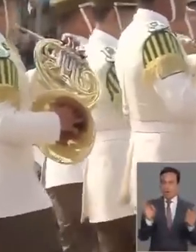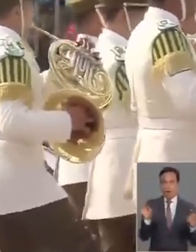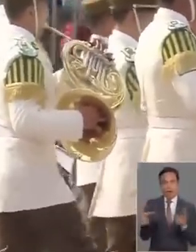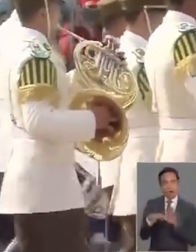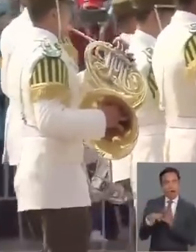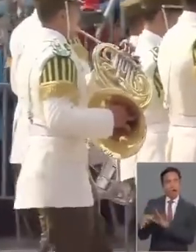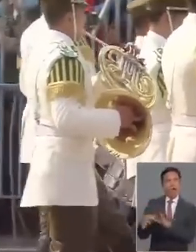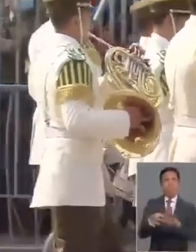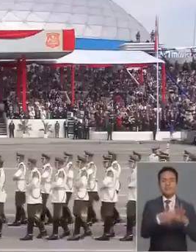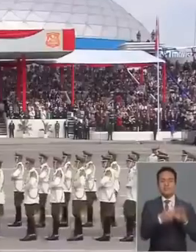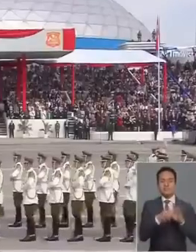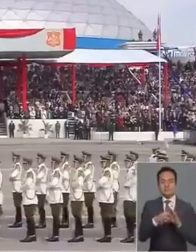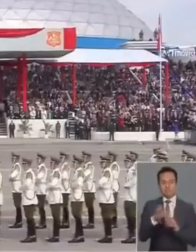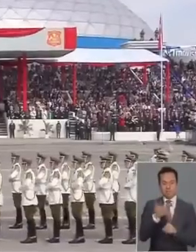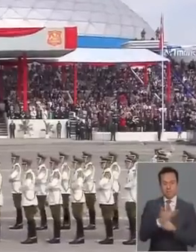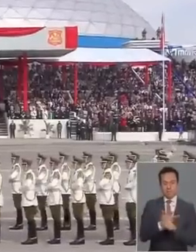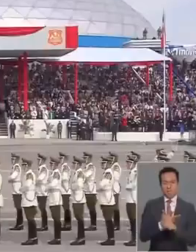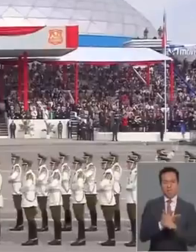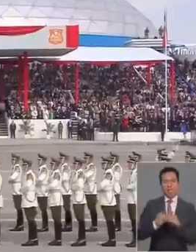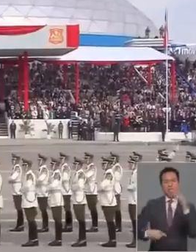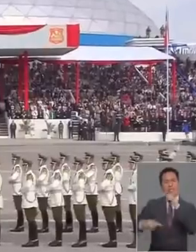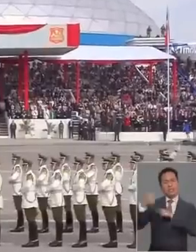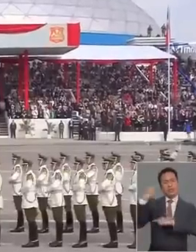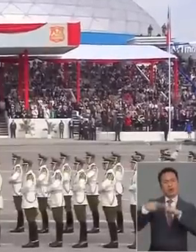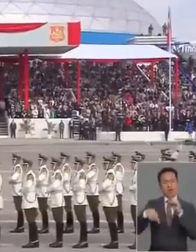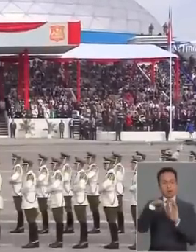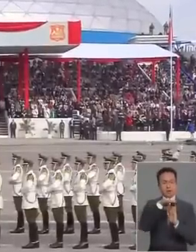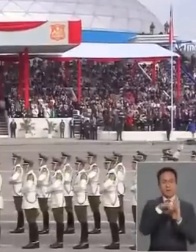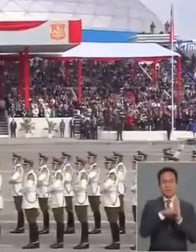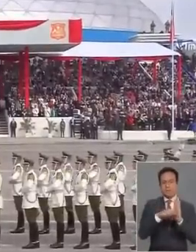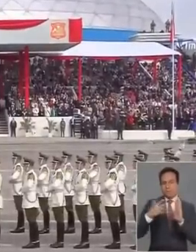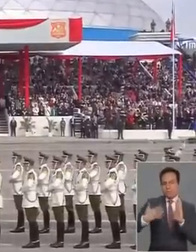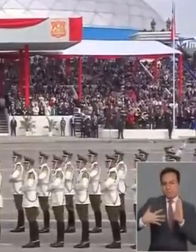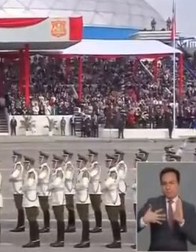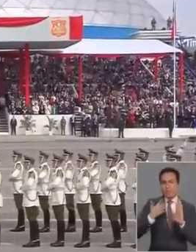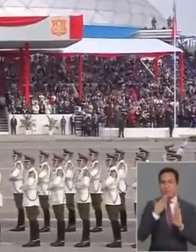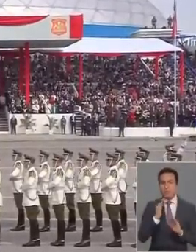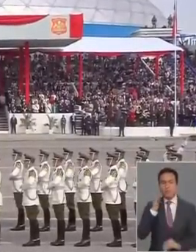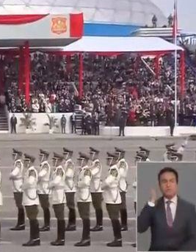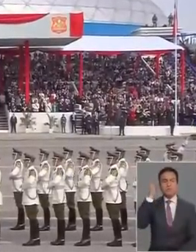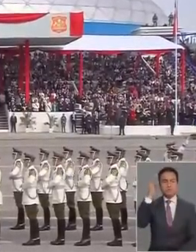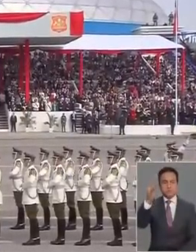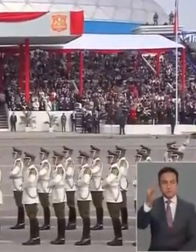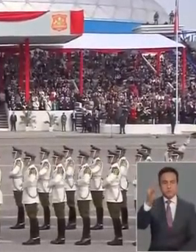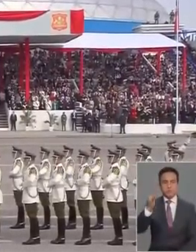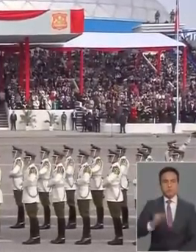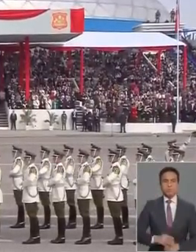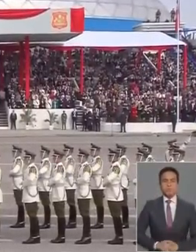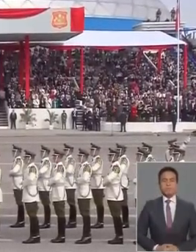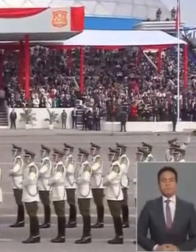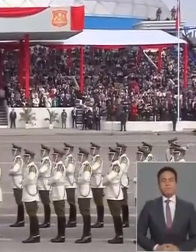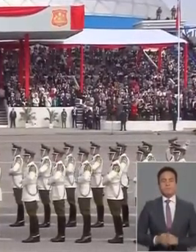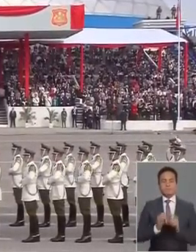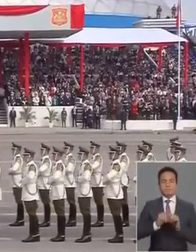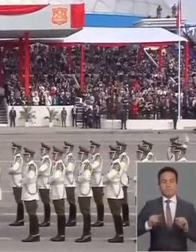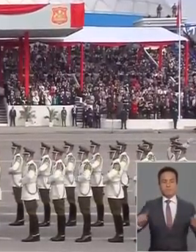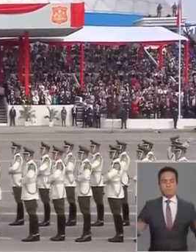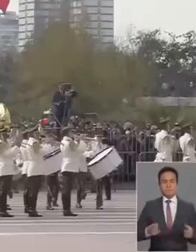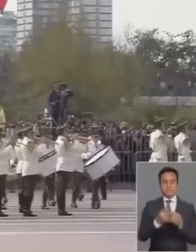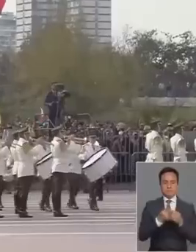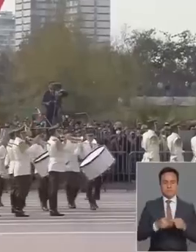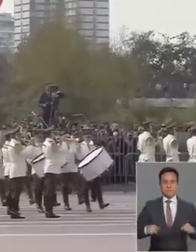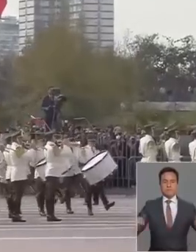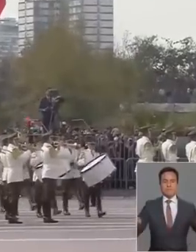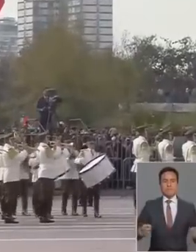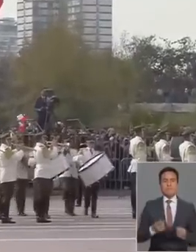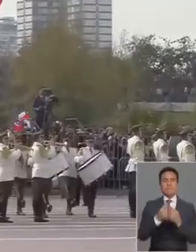tu reseña, respuesta muy ajustada, etcétera, etcétera. Entonces pues en realidad sí, sí, muchas gracias por habernos dicho, por